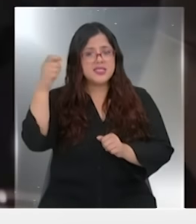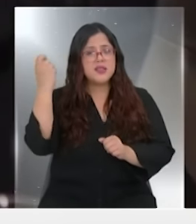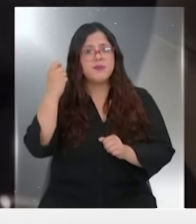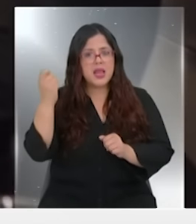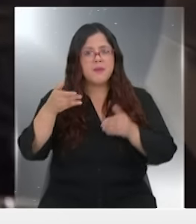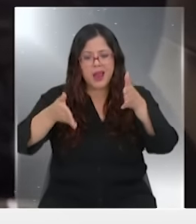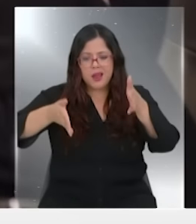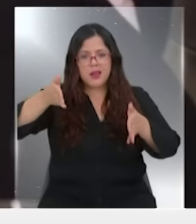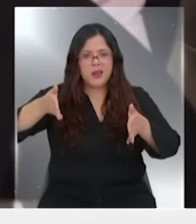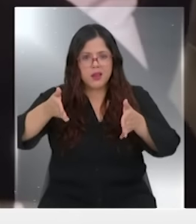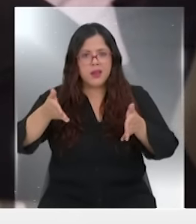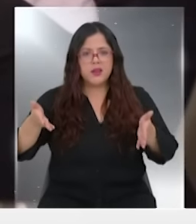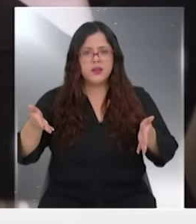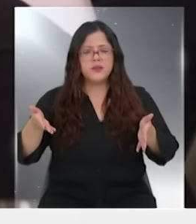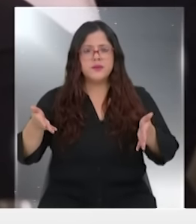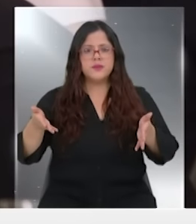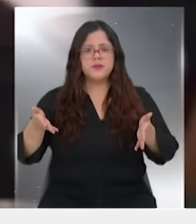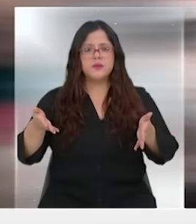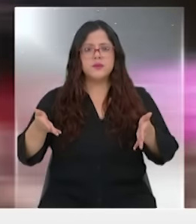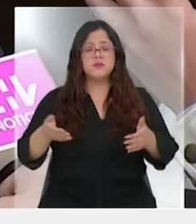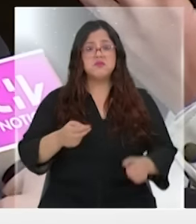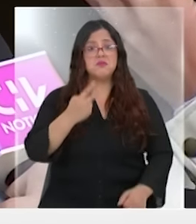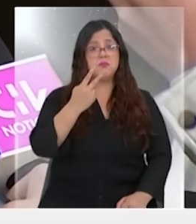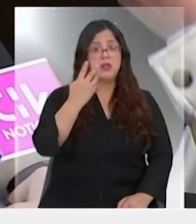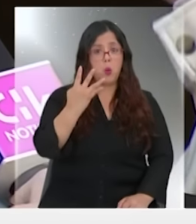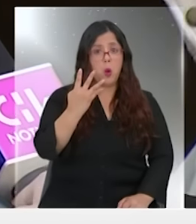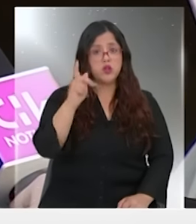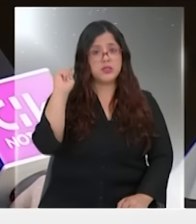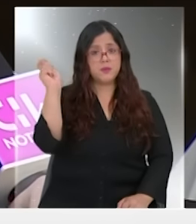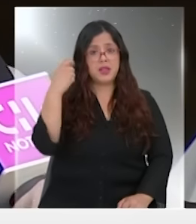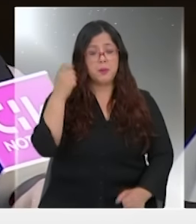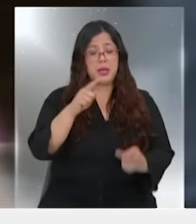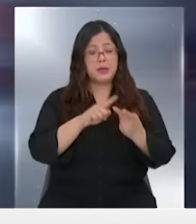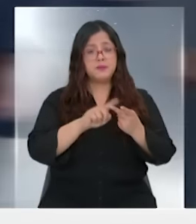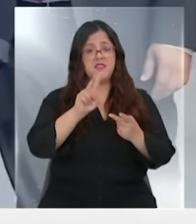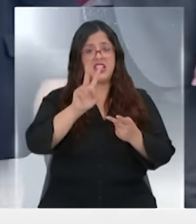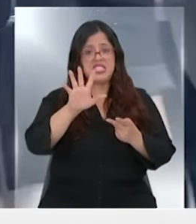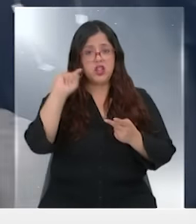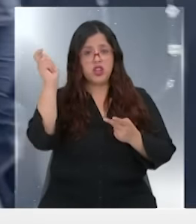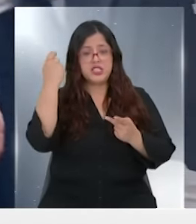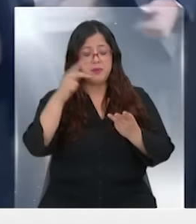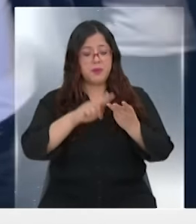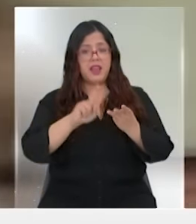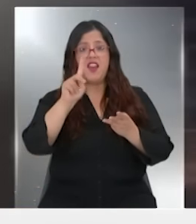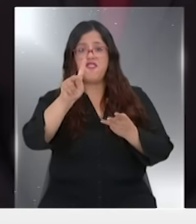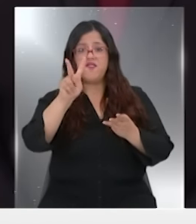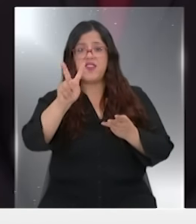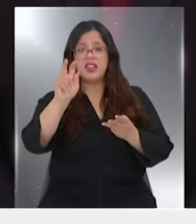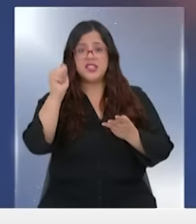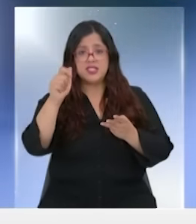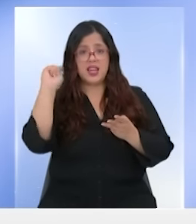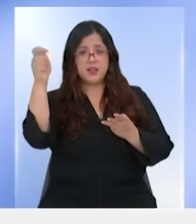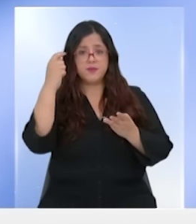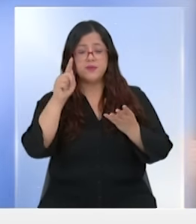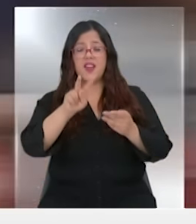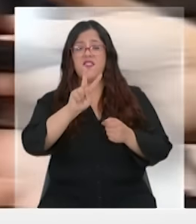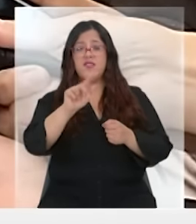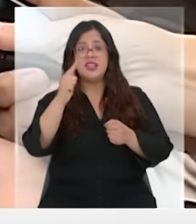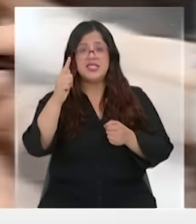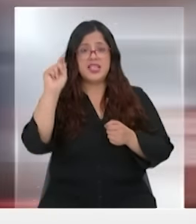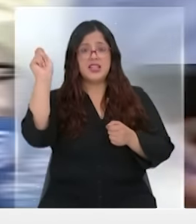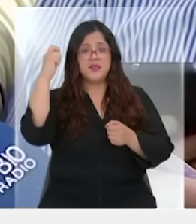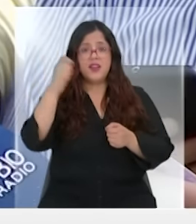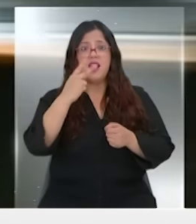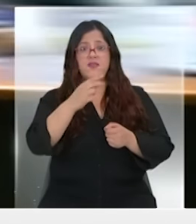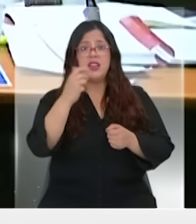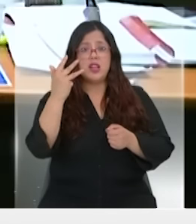septiembre. Pasó el día 24, el día 25, el día 26, el día 27, 28,